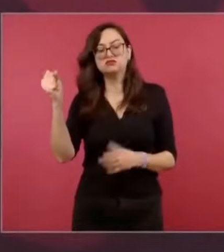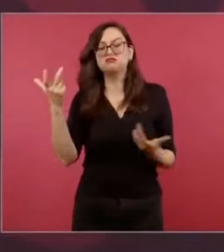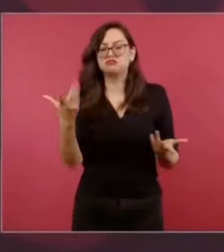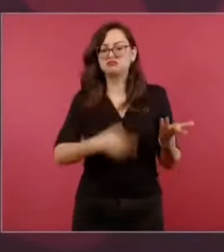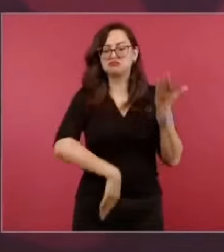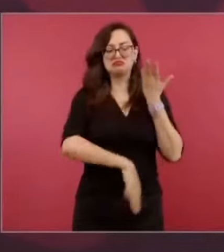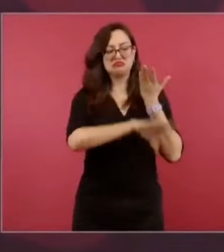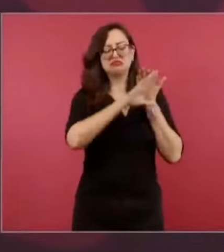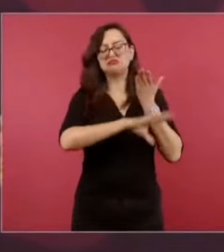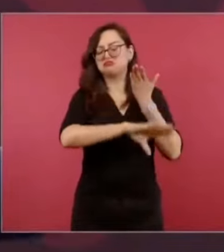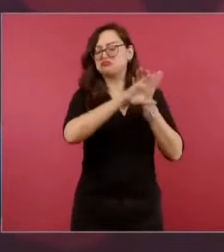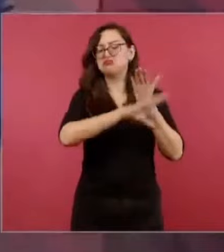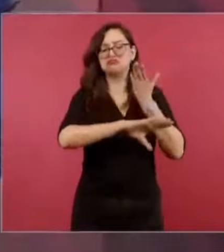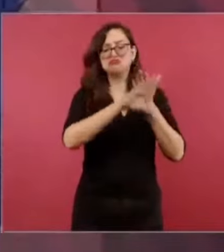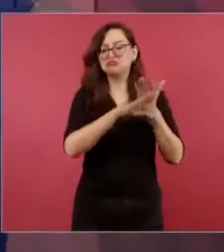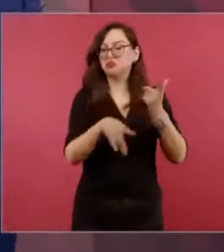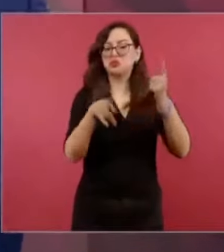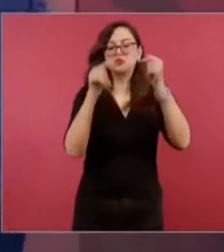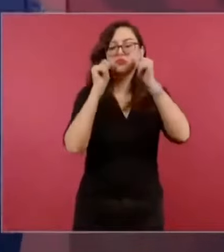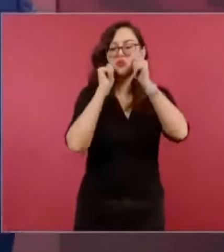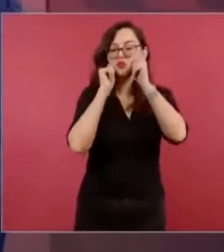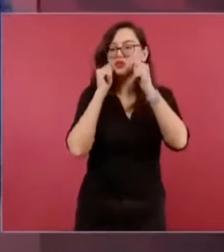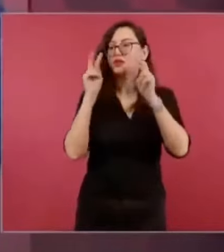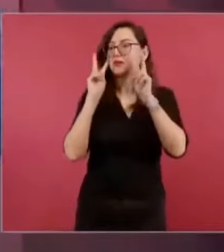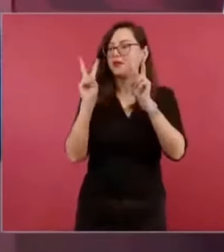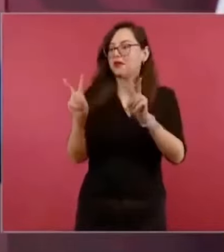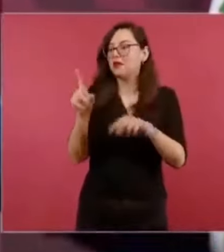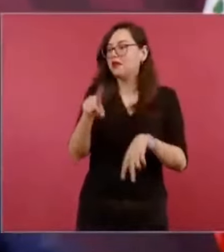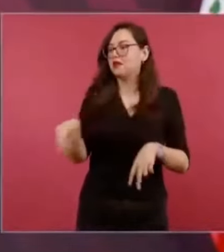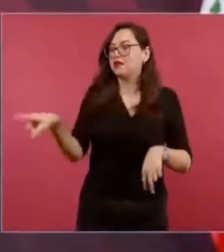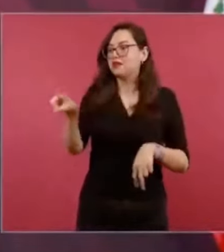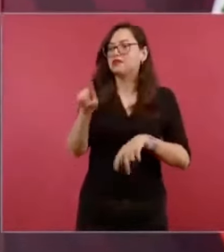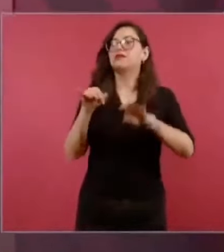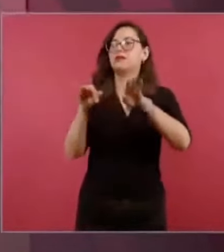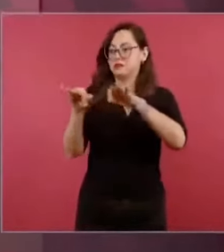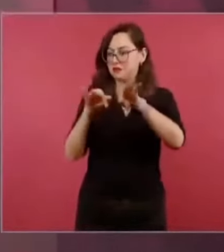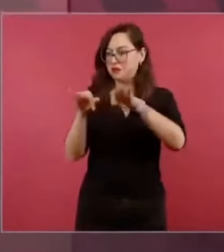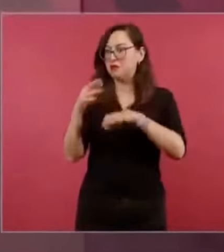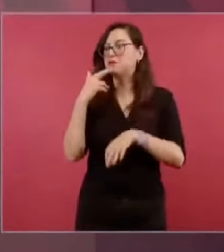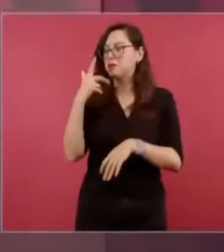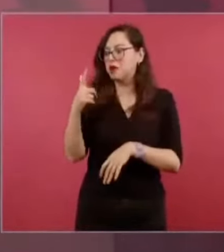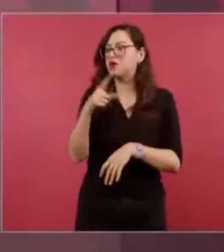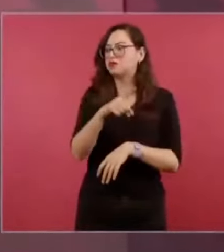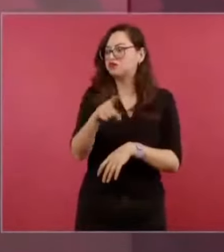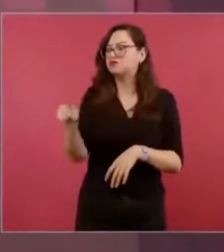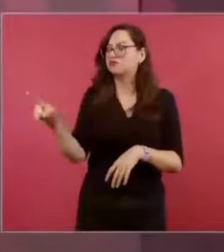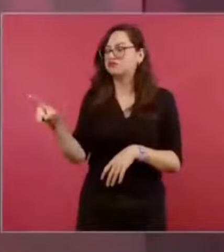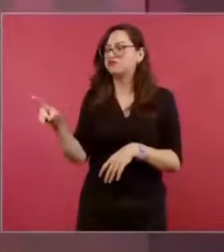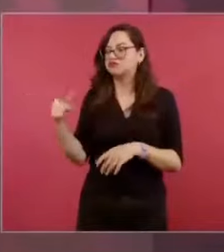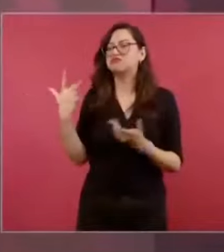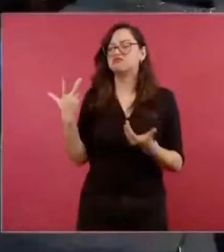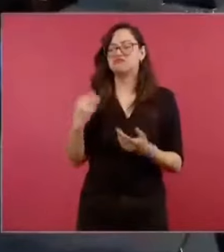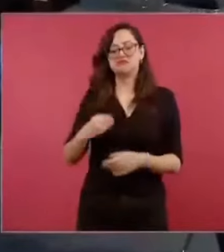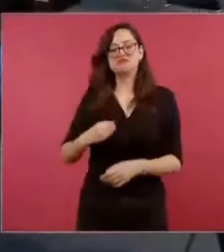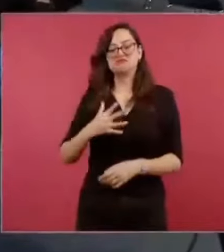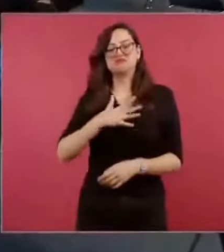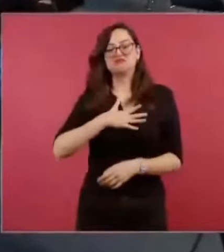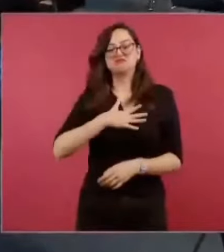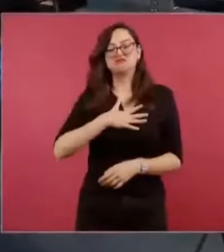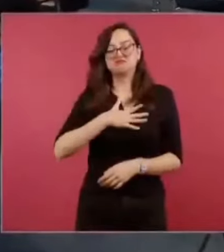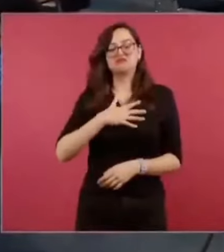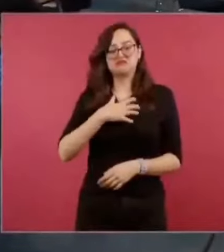esto y agradecerle compañeras compañeros porque en bien de